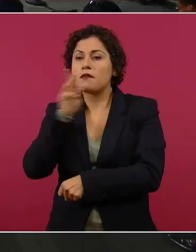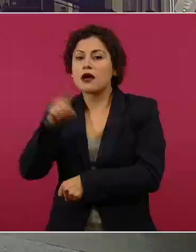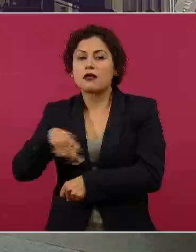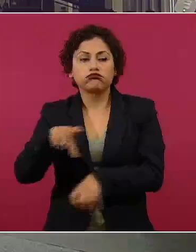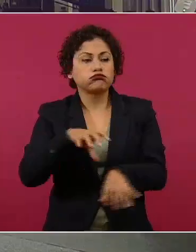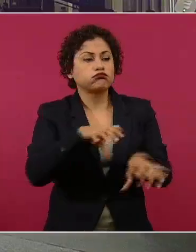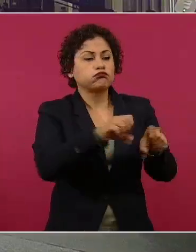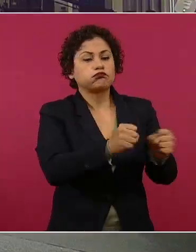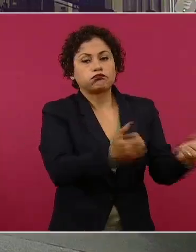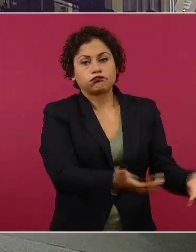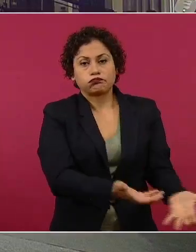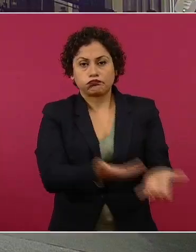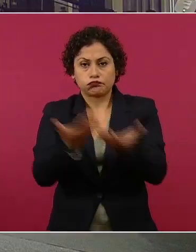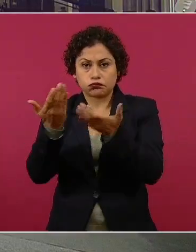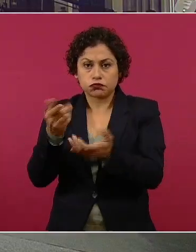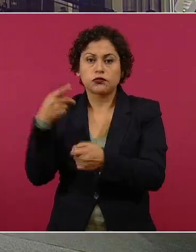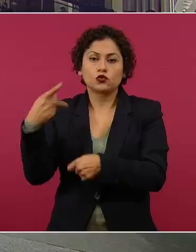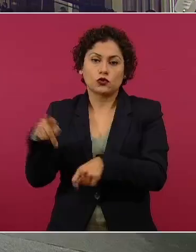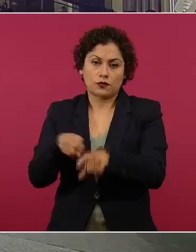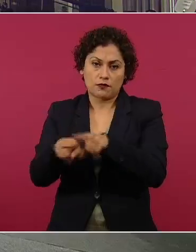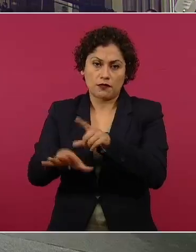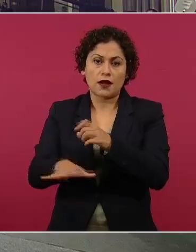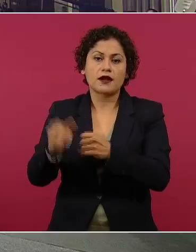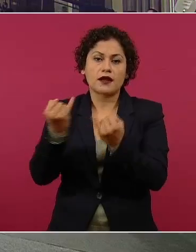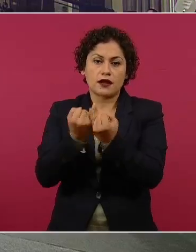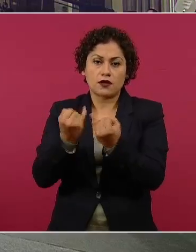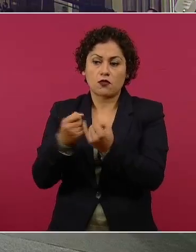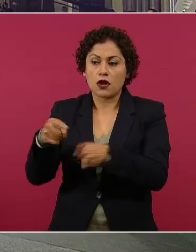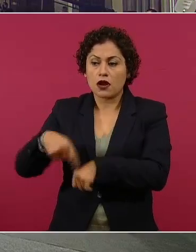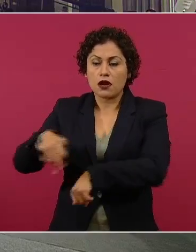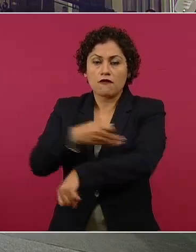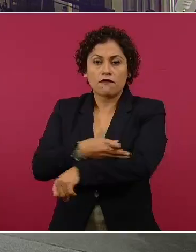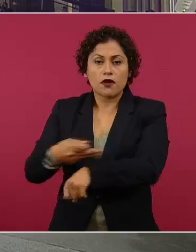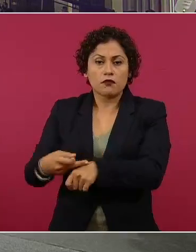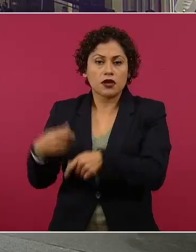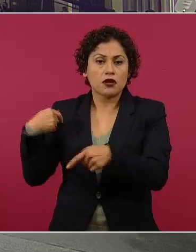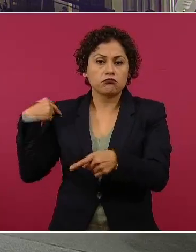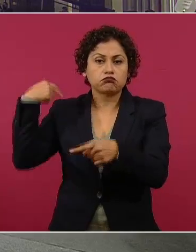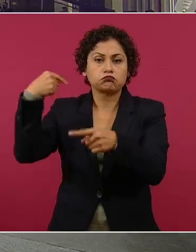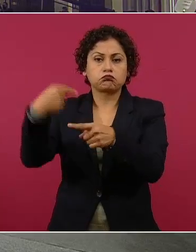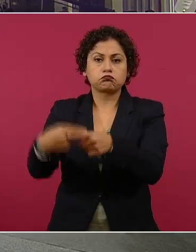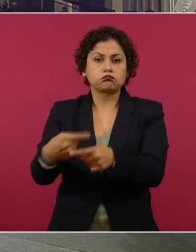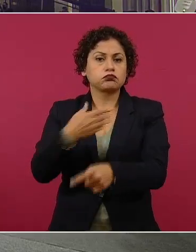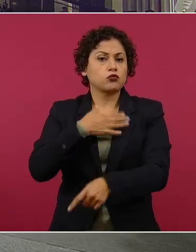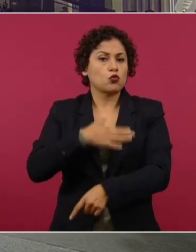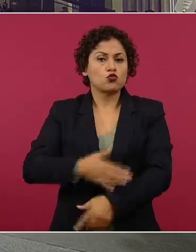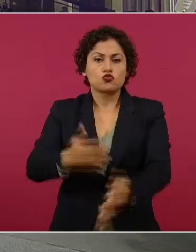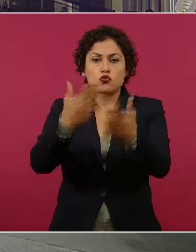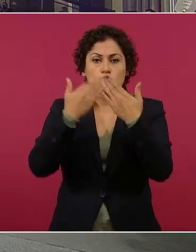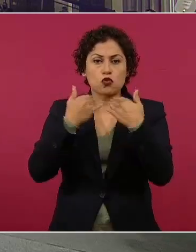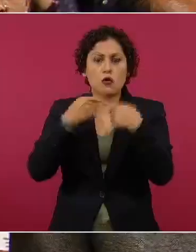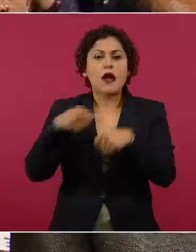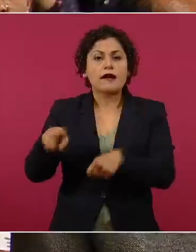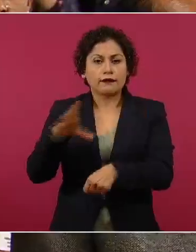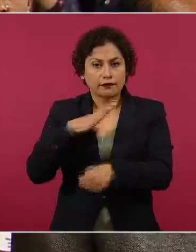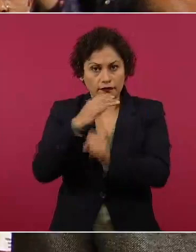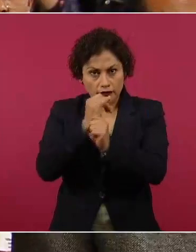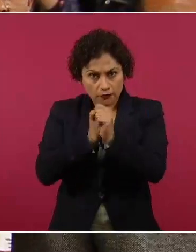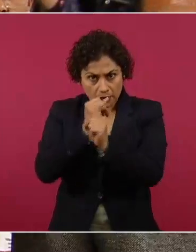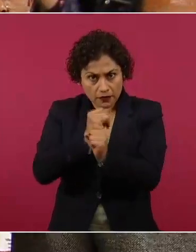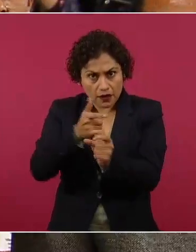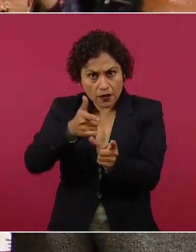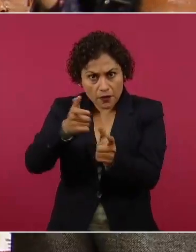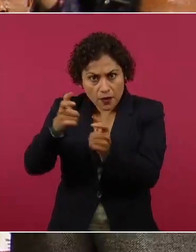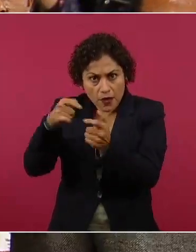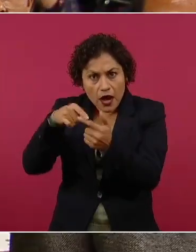y por su hermana Jessica. La familia Parral Rabadán no ha recibido justicia, aunque se cuenta con los peritajes de balística que han logrado identificar el